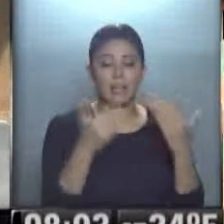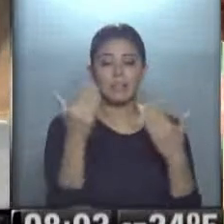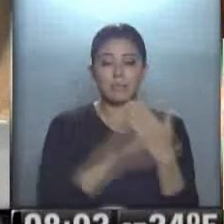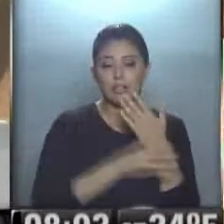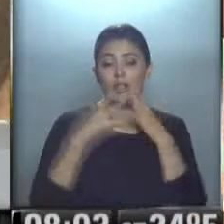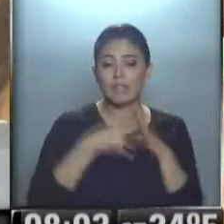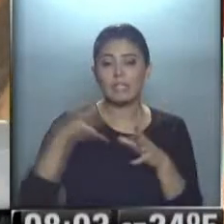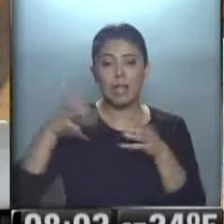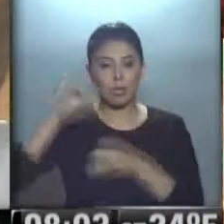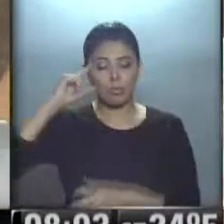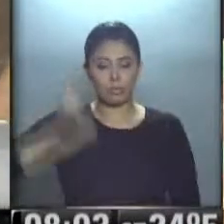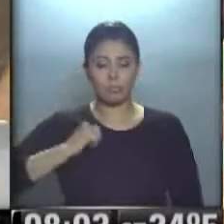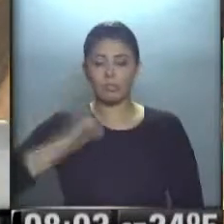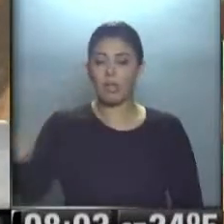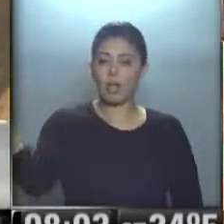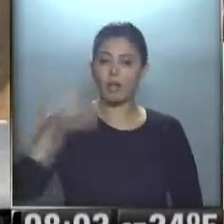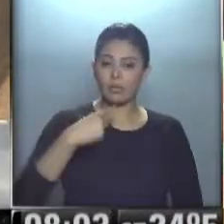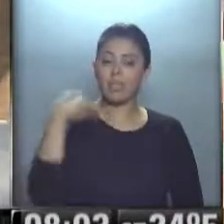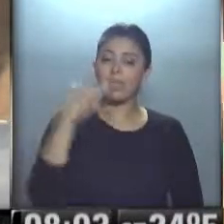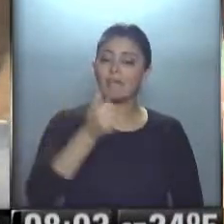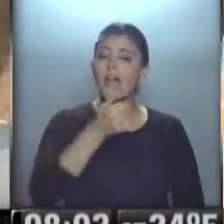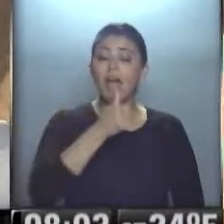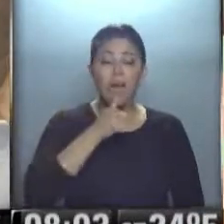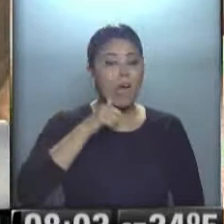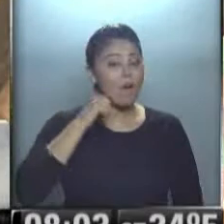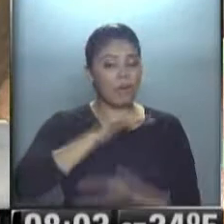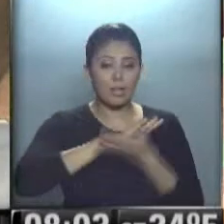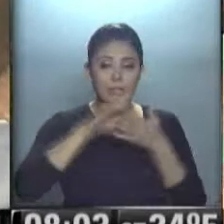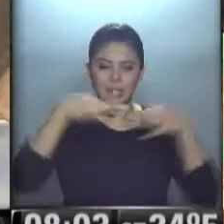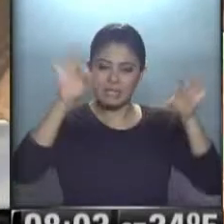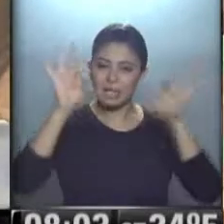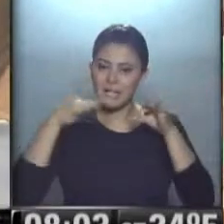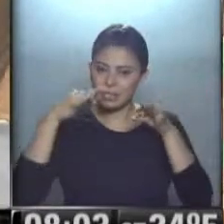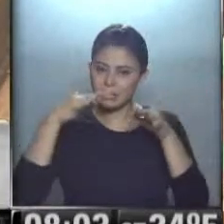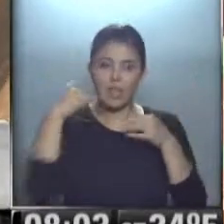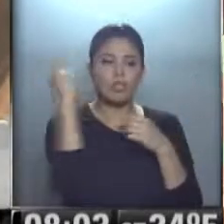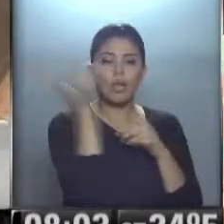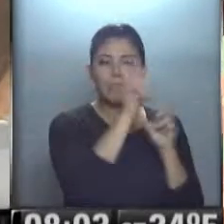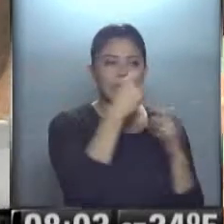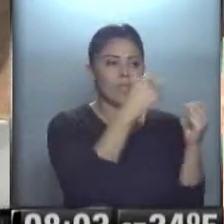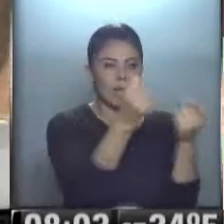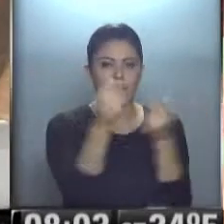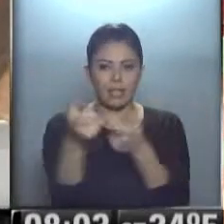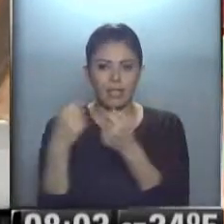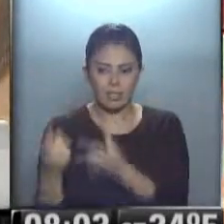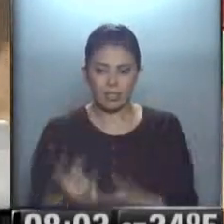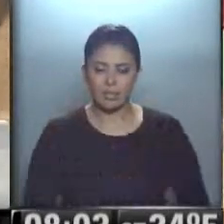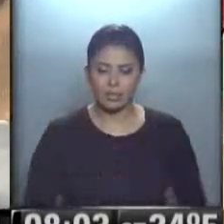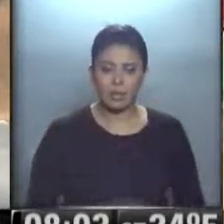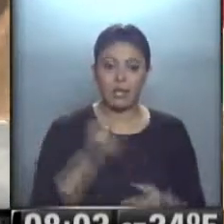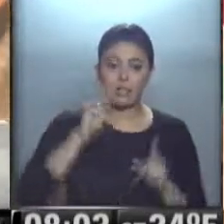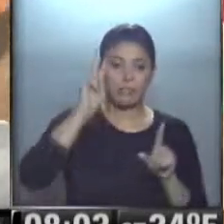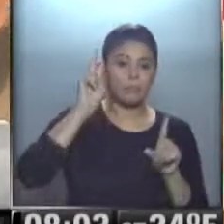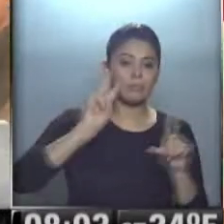el Ejército ha recibido la orden de abastecer con agua potabilizada en sachet a la población. Esta